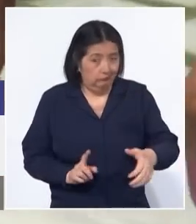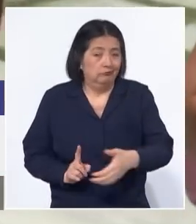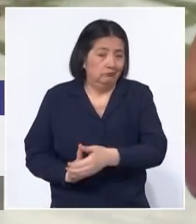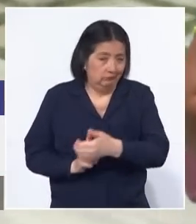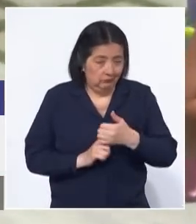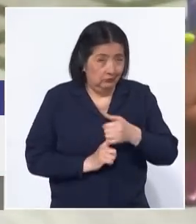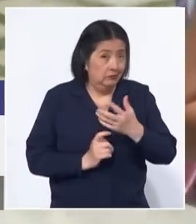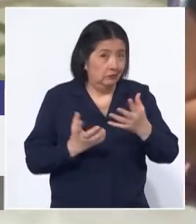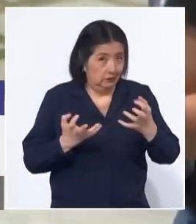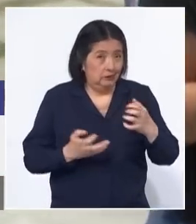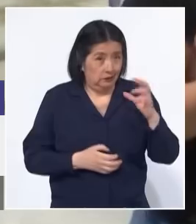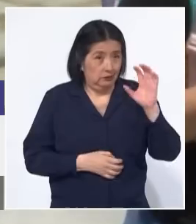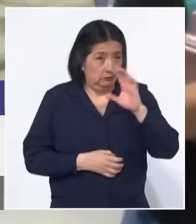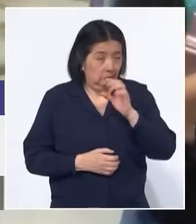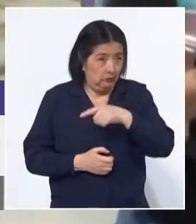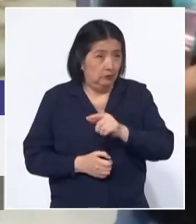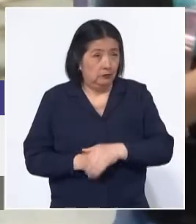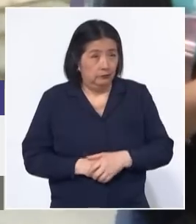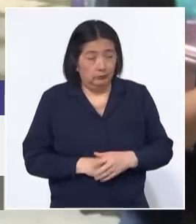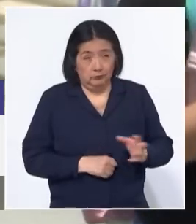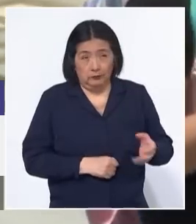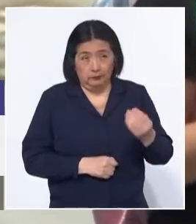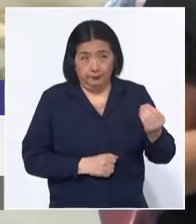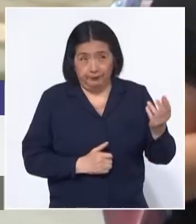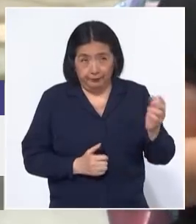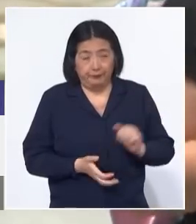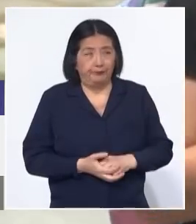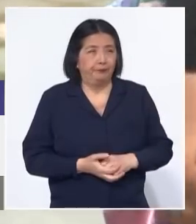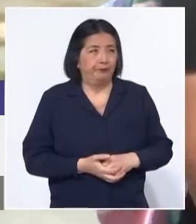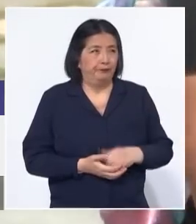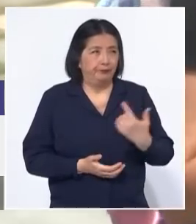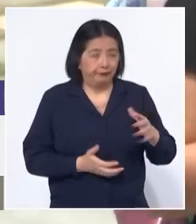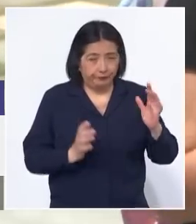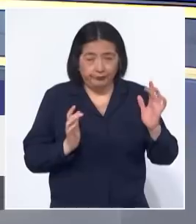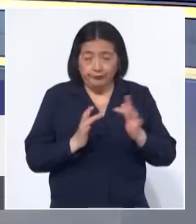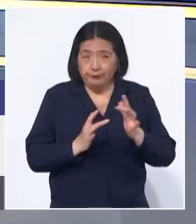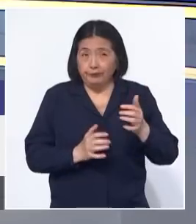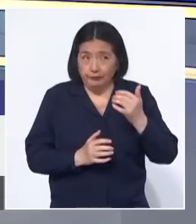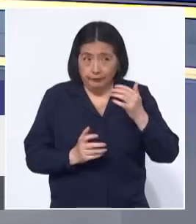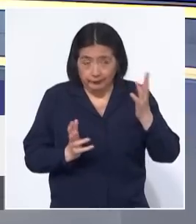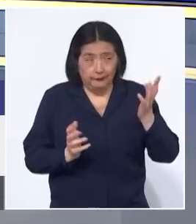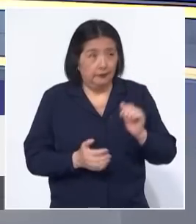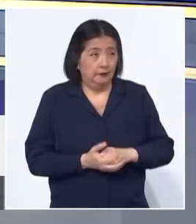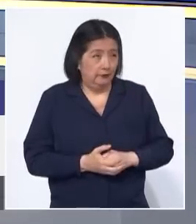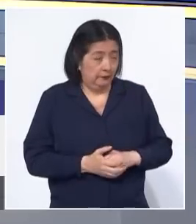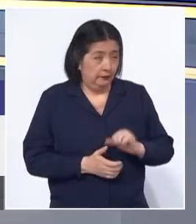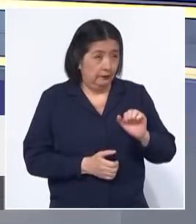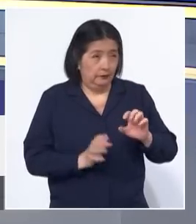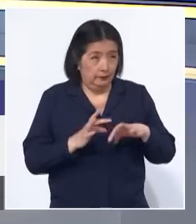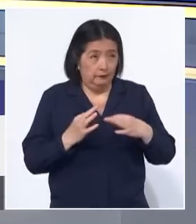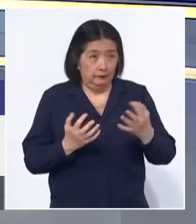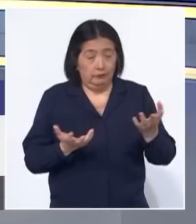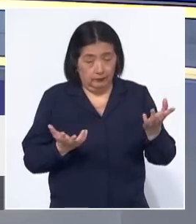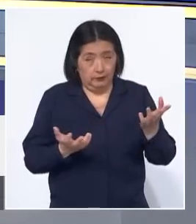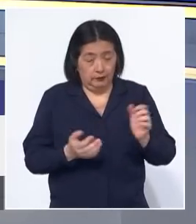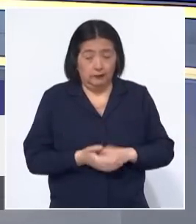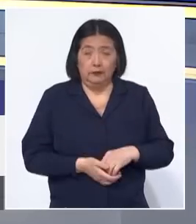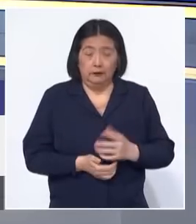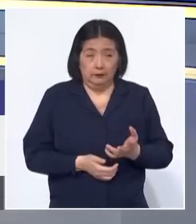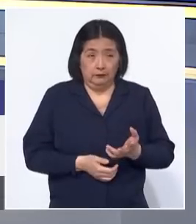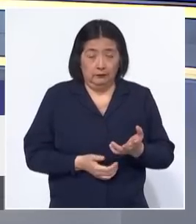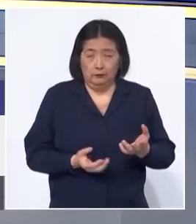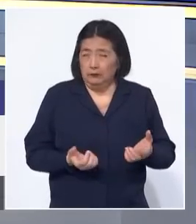persona que estaban buscando, porque incluso hay comunicación, ya habría con la familia de